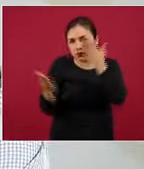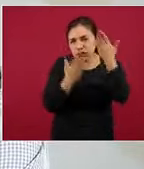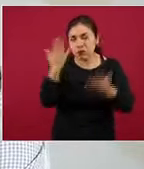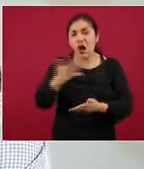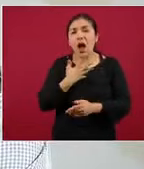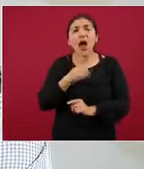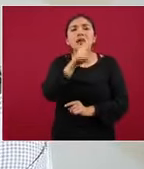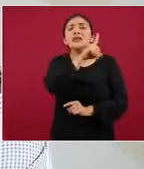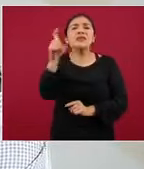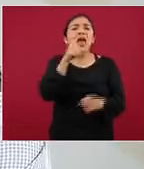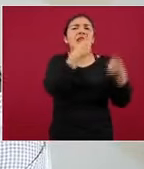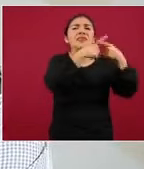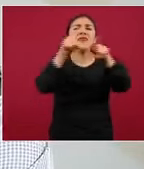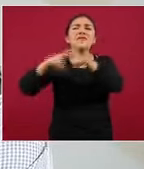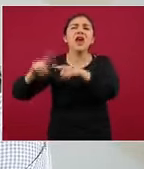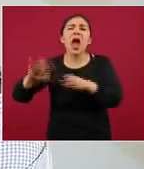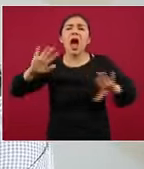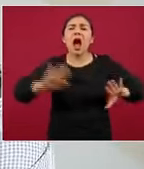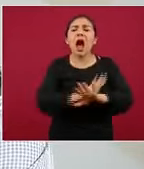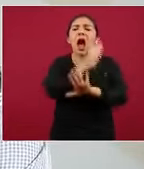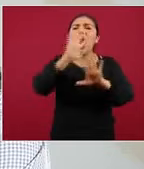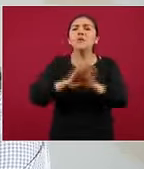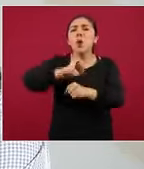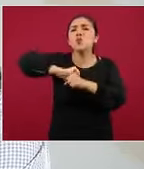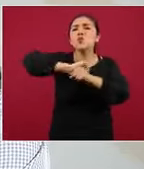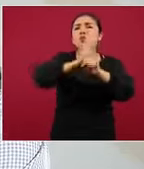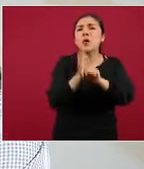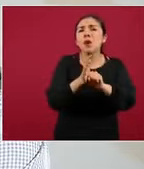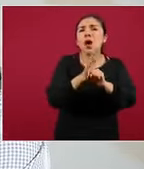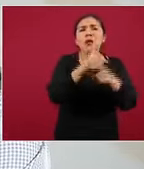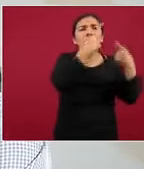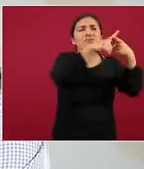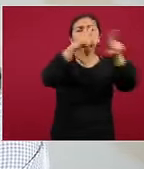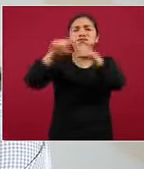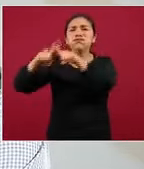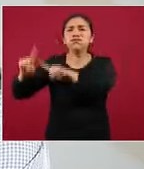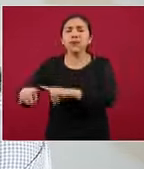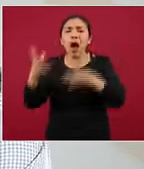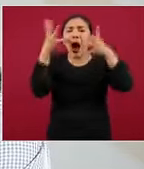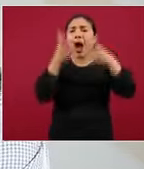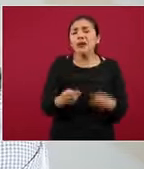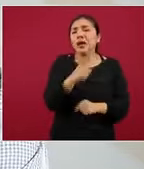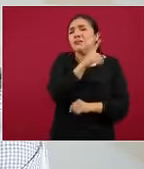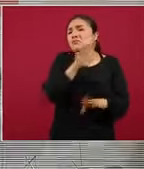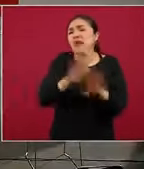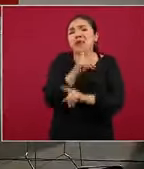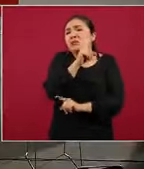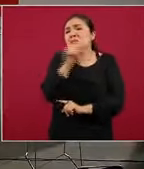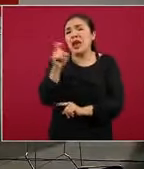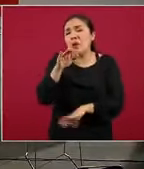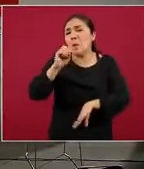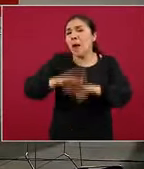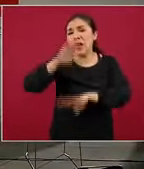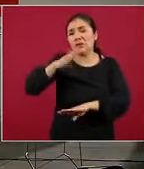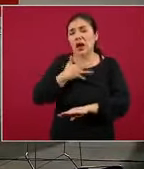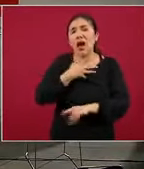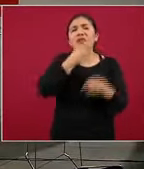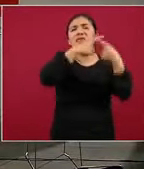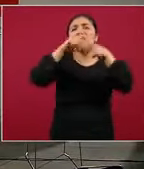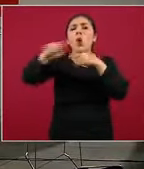de 100 variantes, es decir, más de 100 mutaciones que en su momento ya se han llevado a cabo en diferentes lugares del mundo, en diferentes